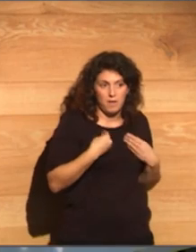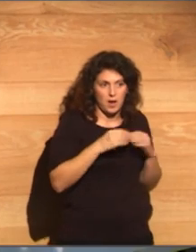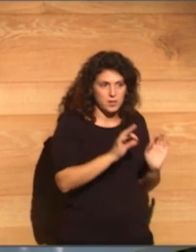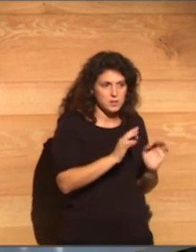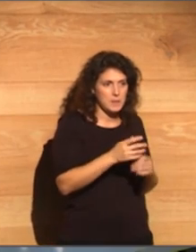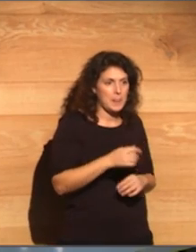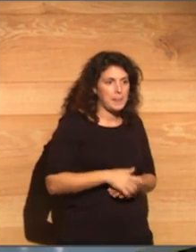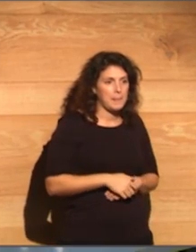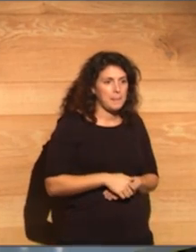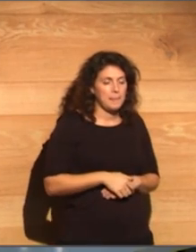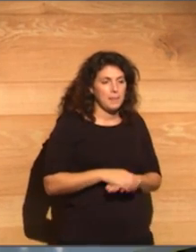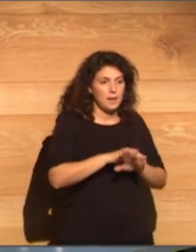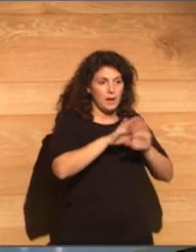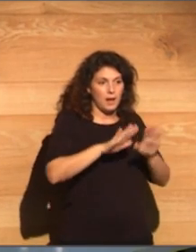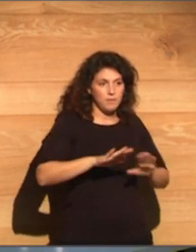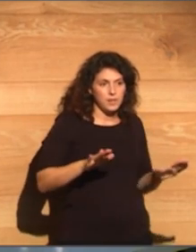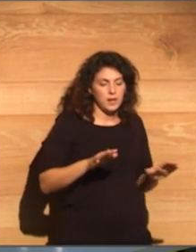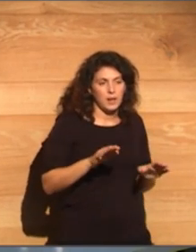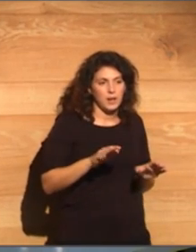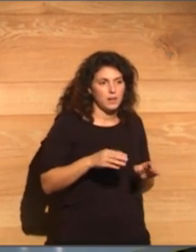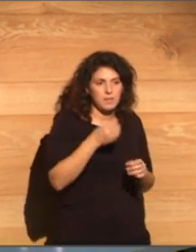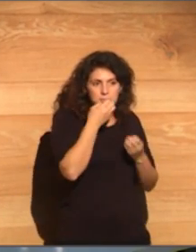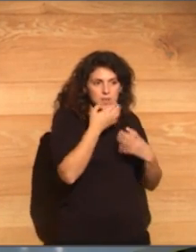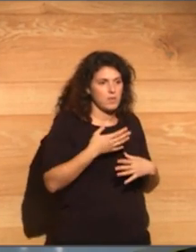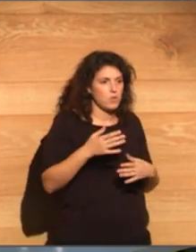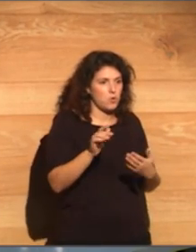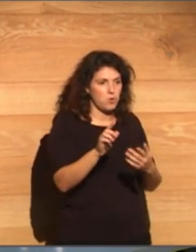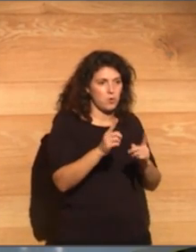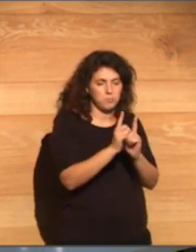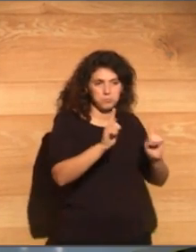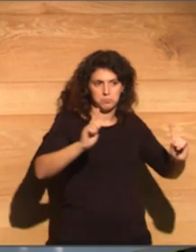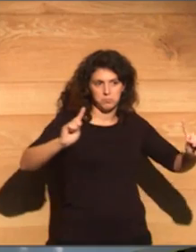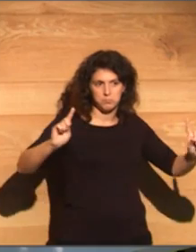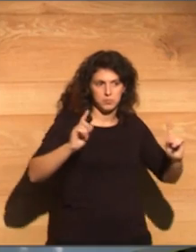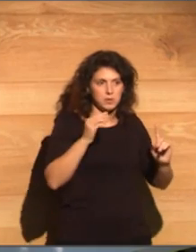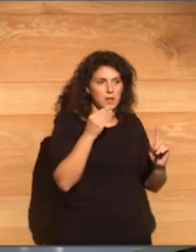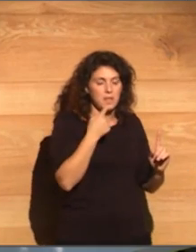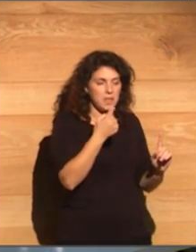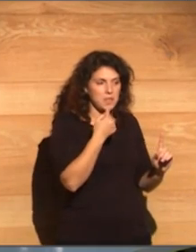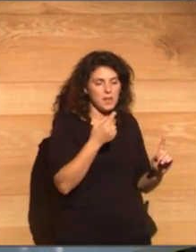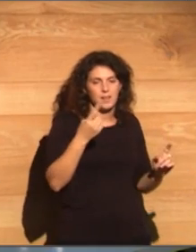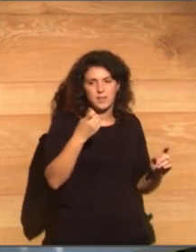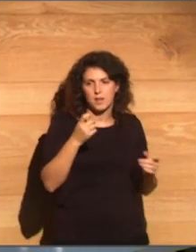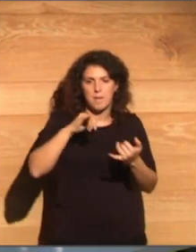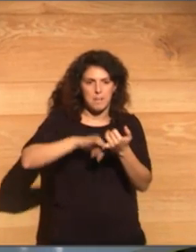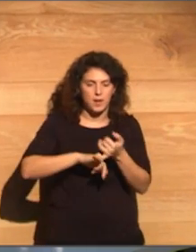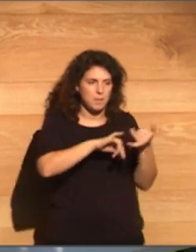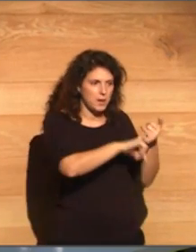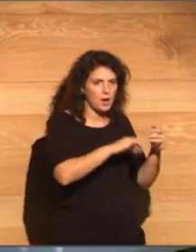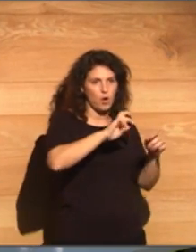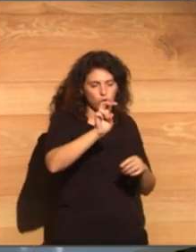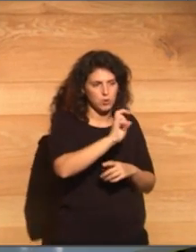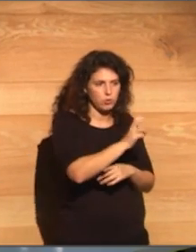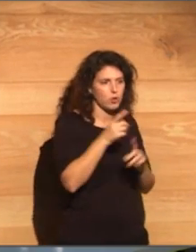Azcona decidió hacer partir peras, ir por su lado, y consideraba que necesitaba otras parejas, tanto uno como otro, para